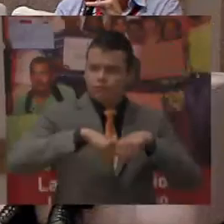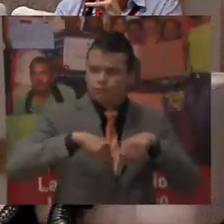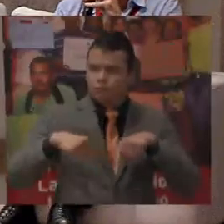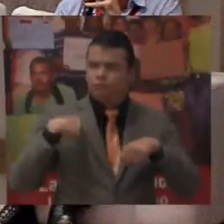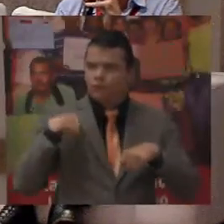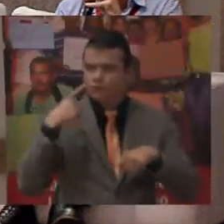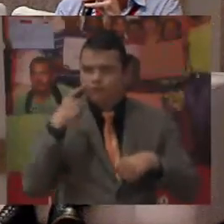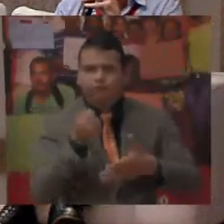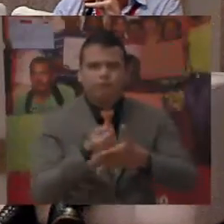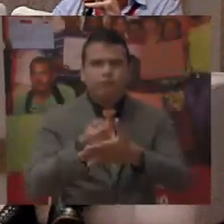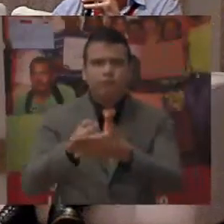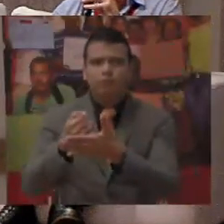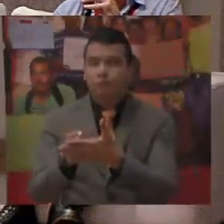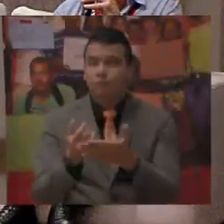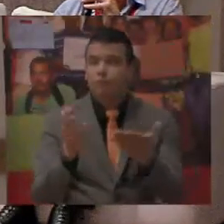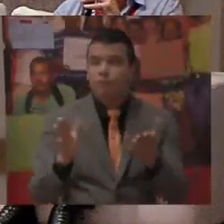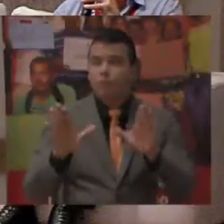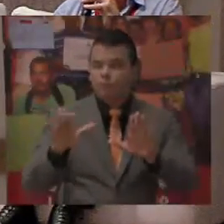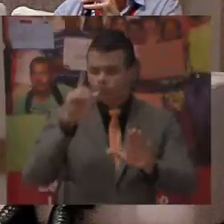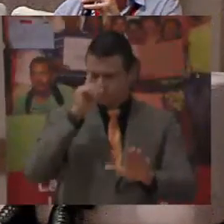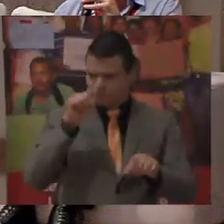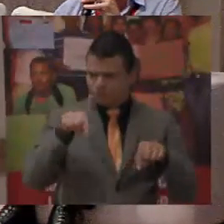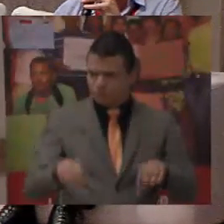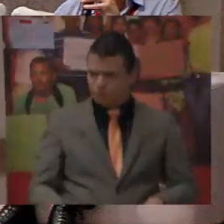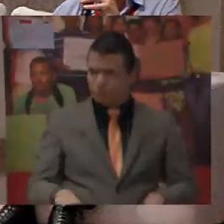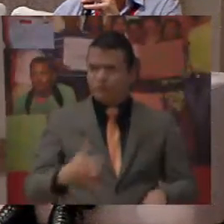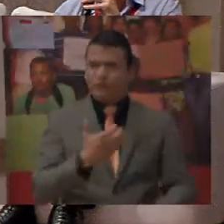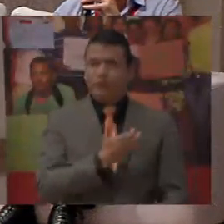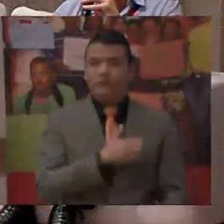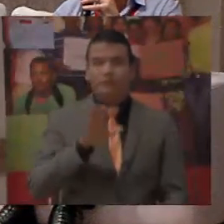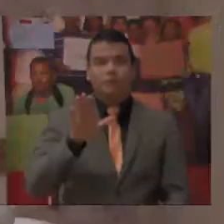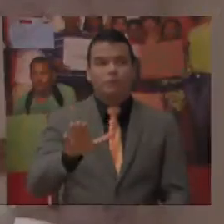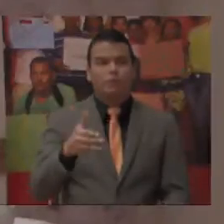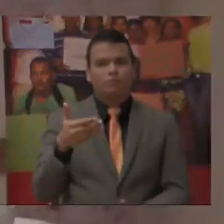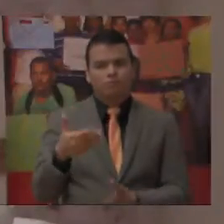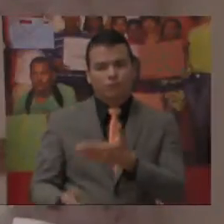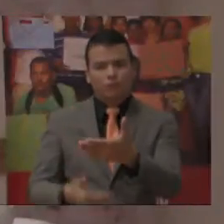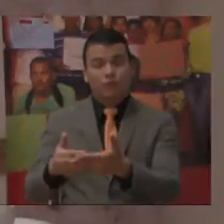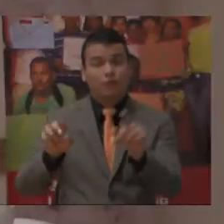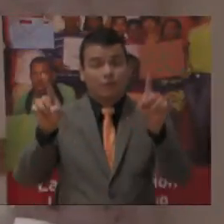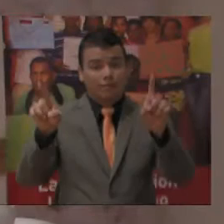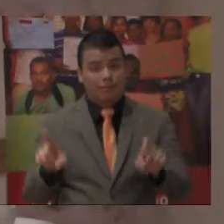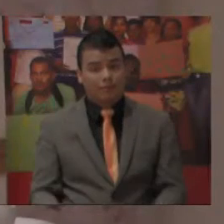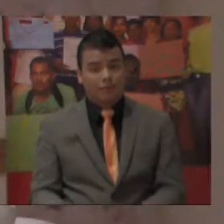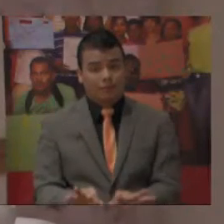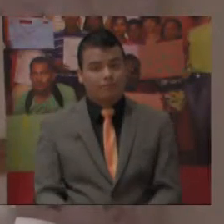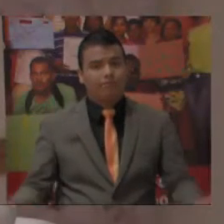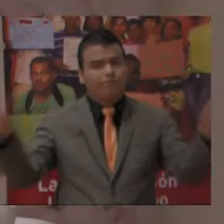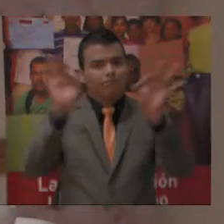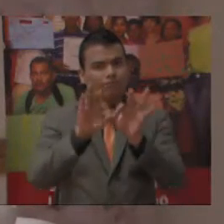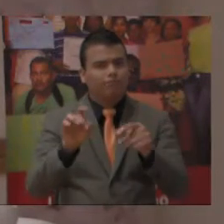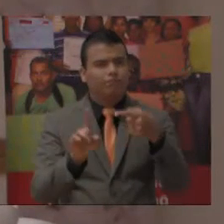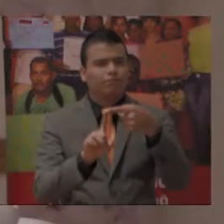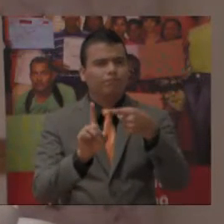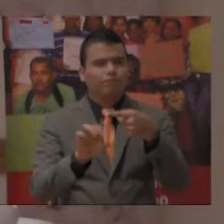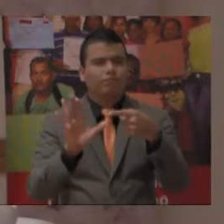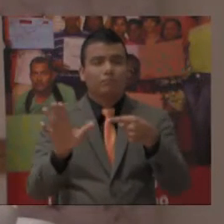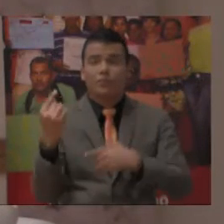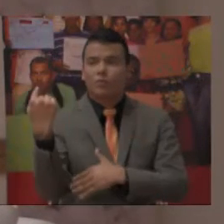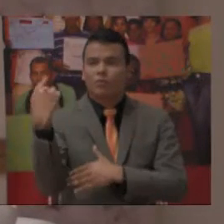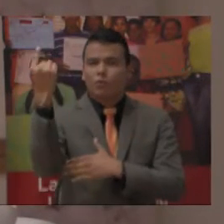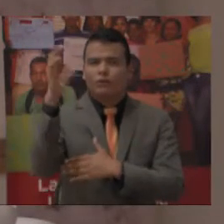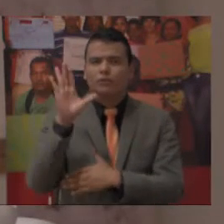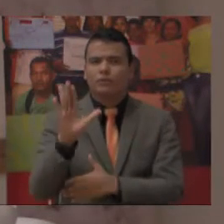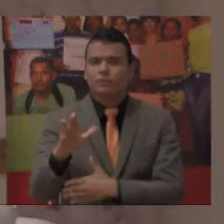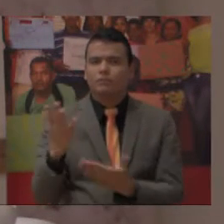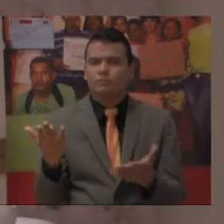manera conjunta, pero yo creo que en esta administración hemos logrado unos temas importantes. Primero, la incorporación de la política